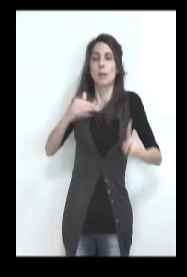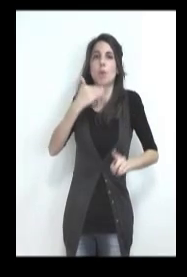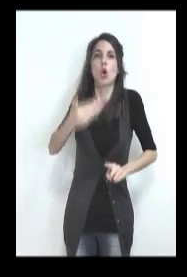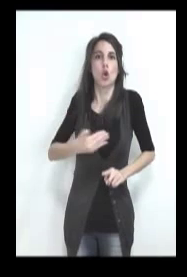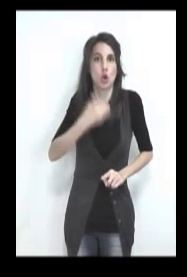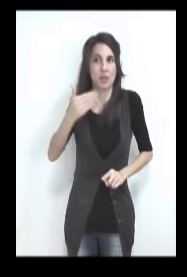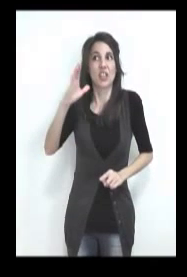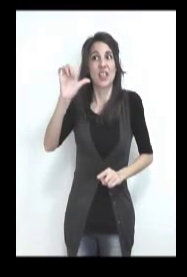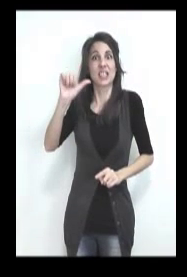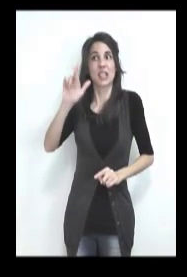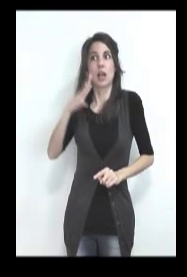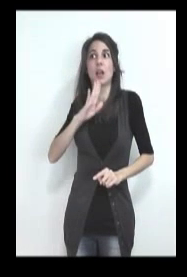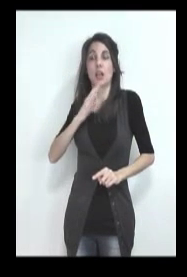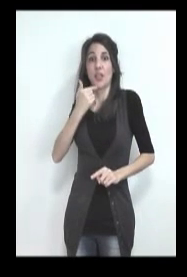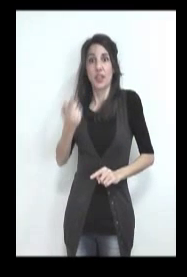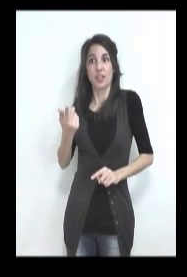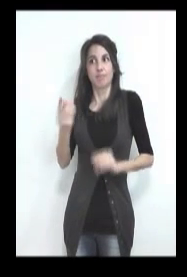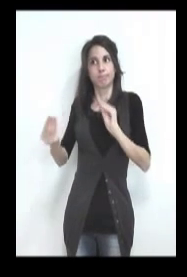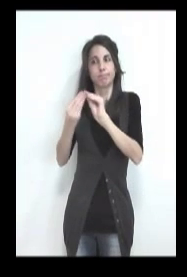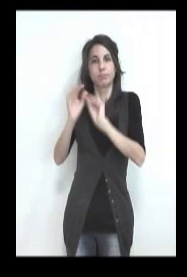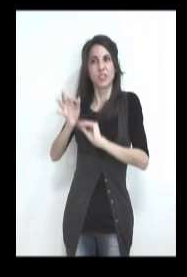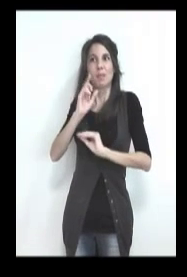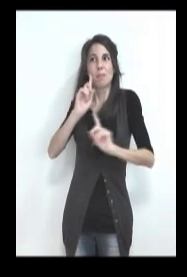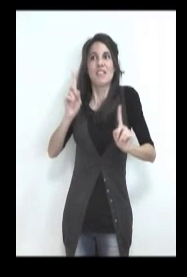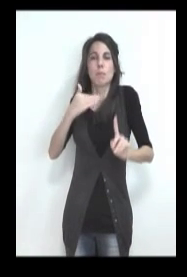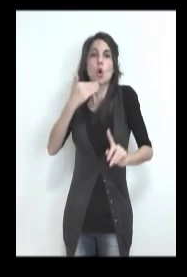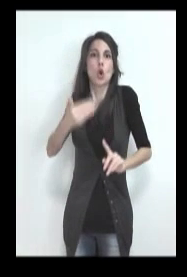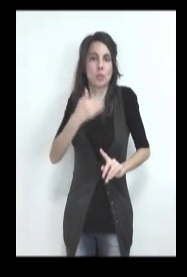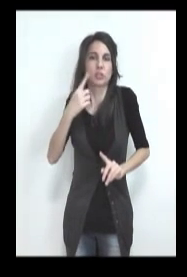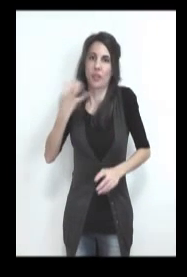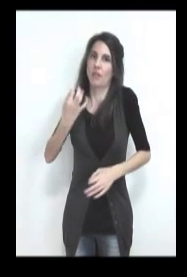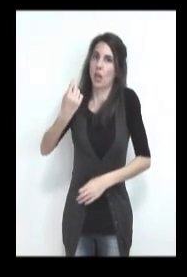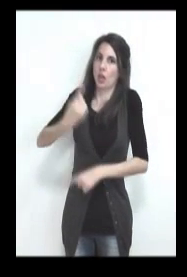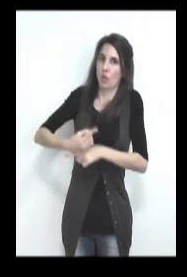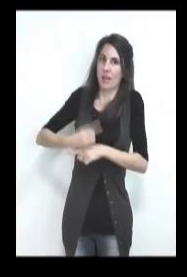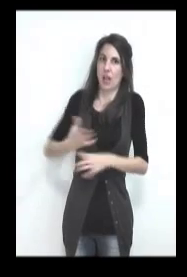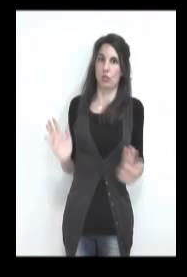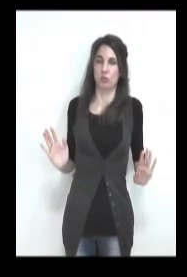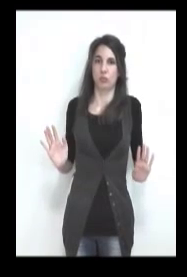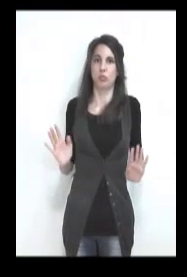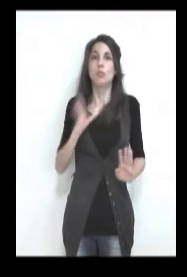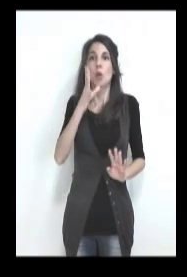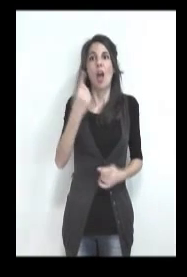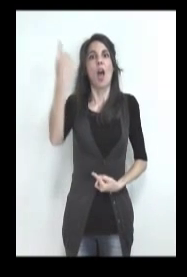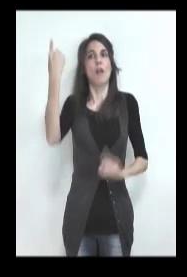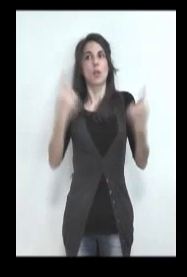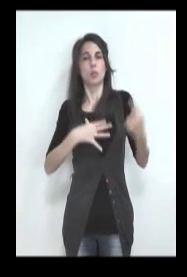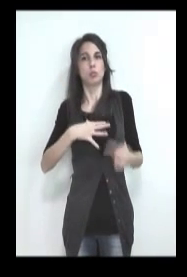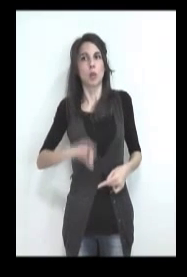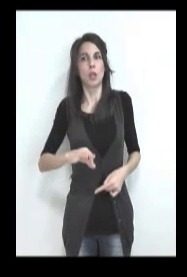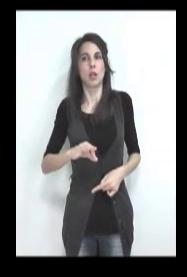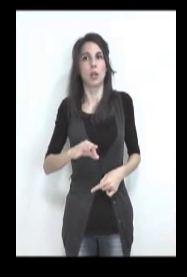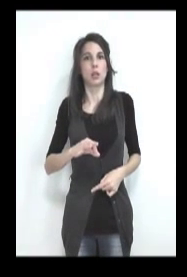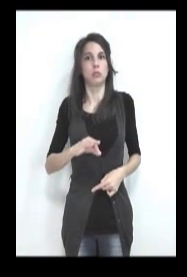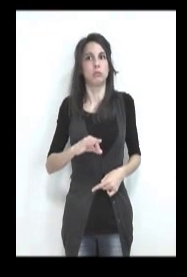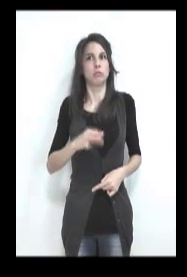César, preverla yo creo que debe ser obligado, ¿no? Debe ser obligado, porque a veces pueden haber desarrollos que no sean tan